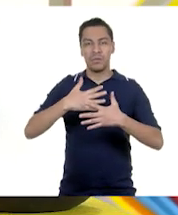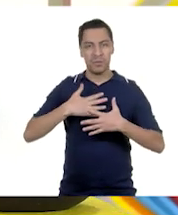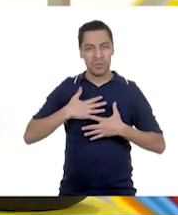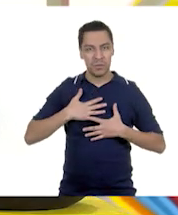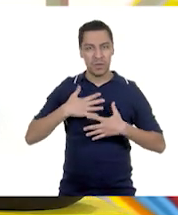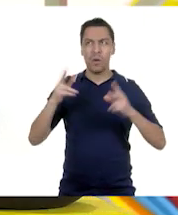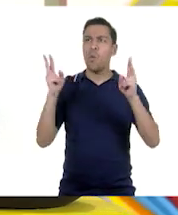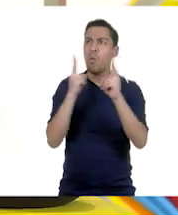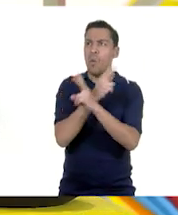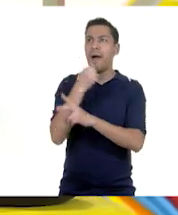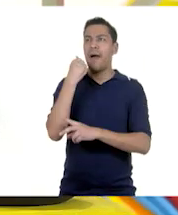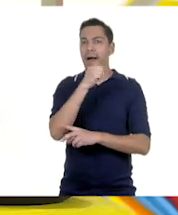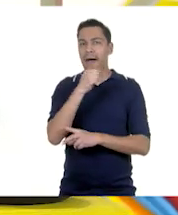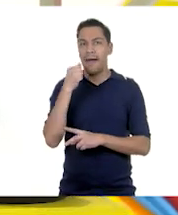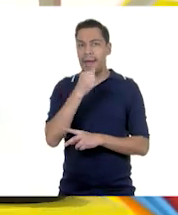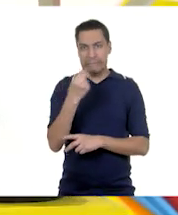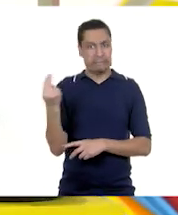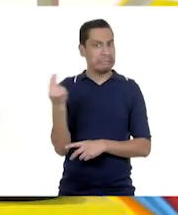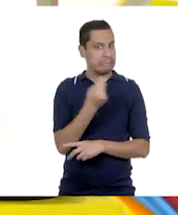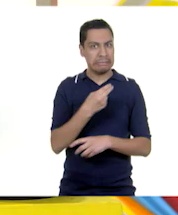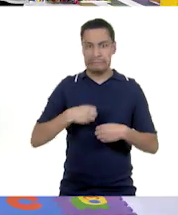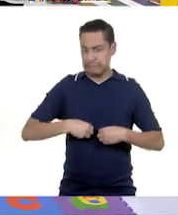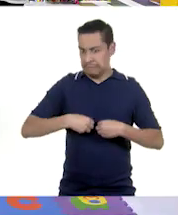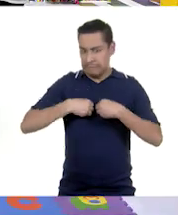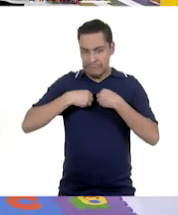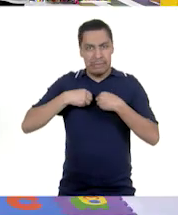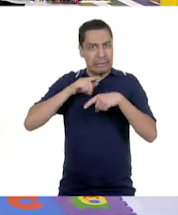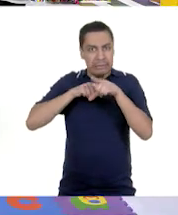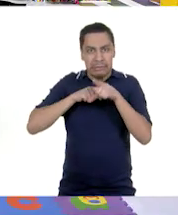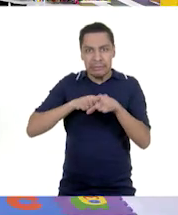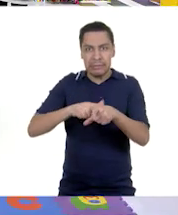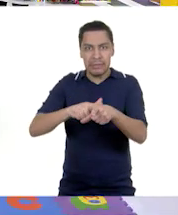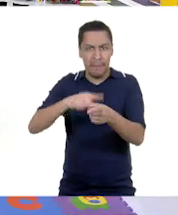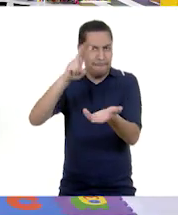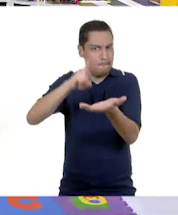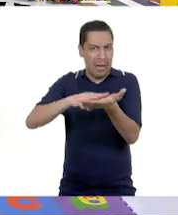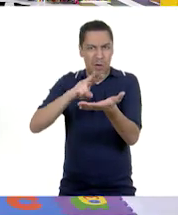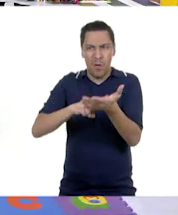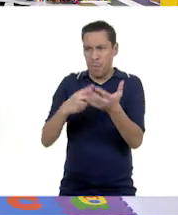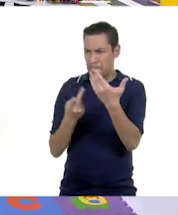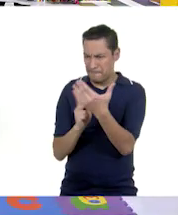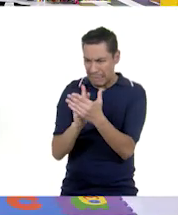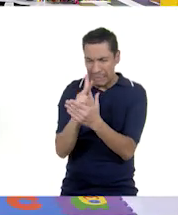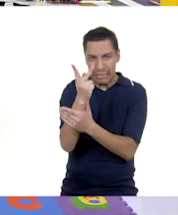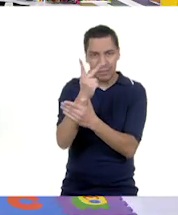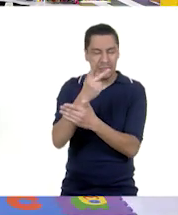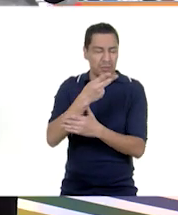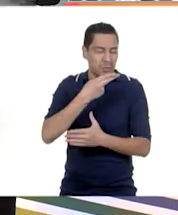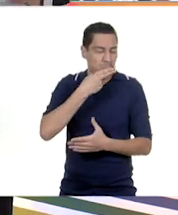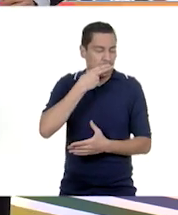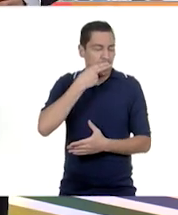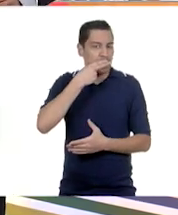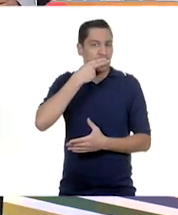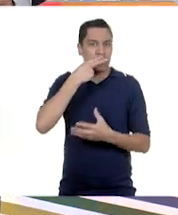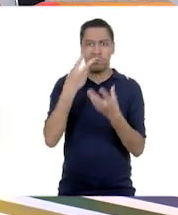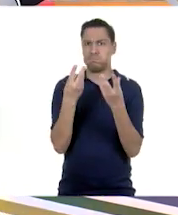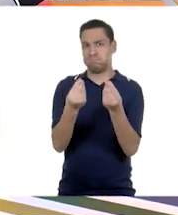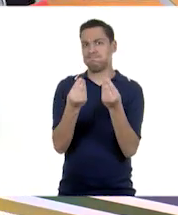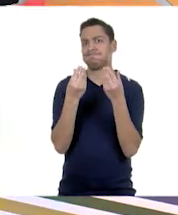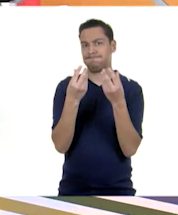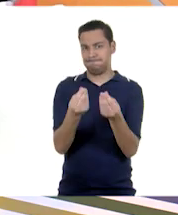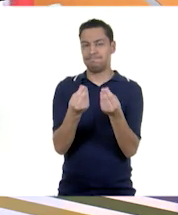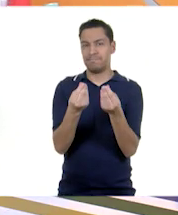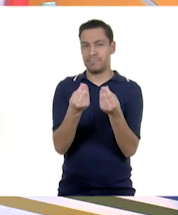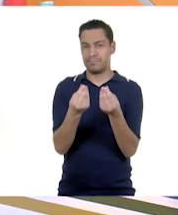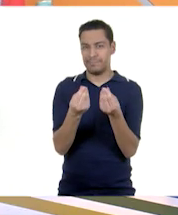la humanidad, sino para los seres vivos, ¿verdad? Es muy importante el valor que tienen las plantas en nuestra vida. ¿Y qué les parece si